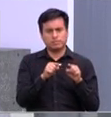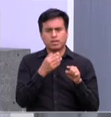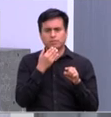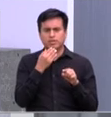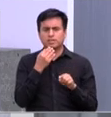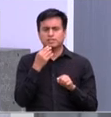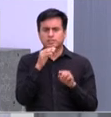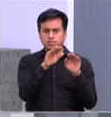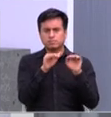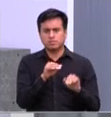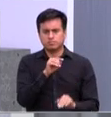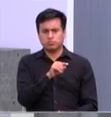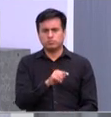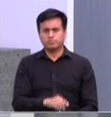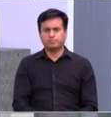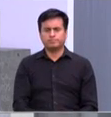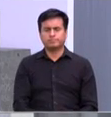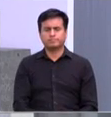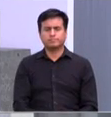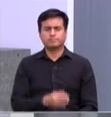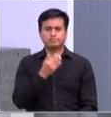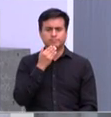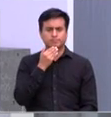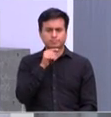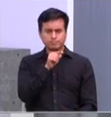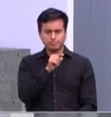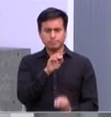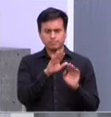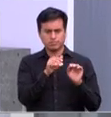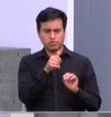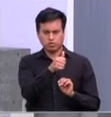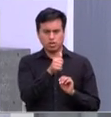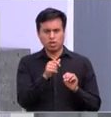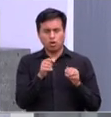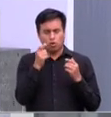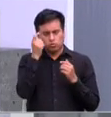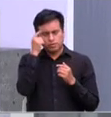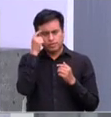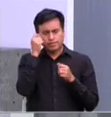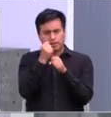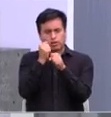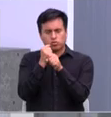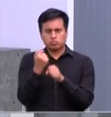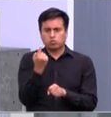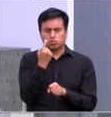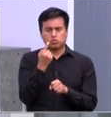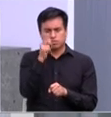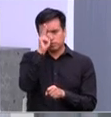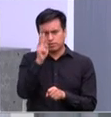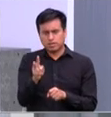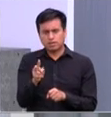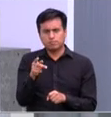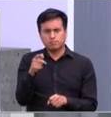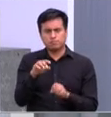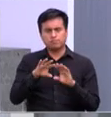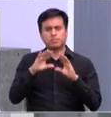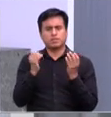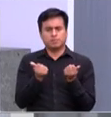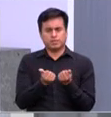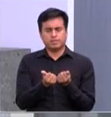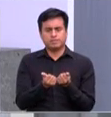y de sí mismo, y que sea consciente que el trabajo solo dignifica